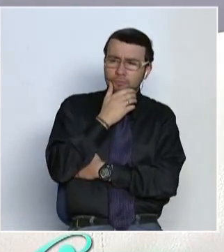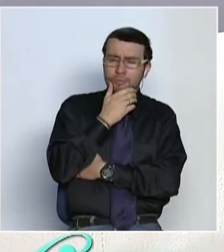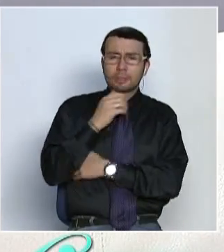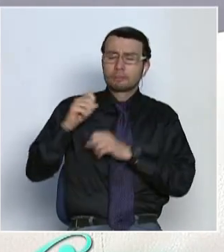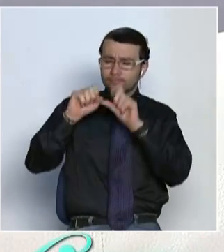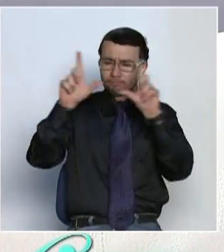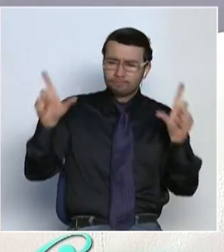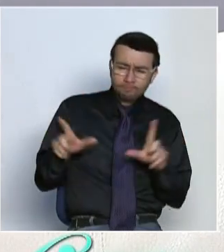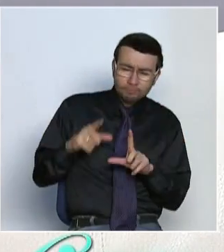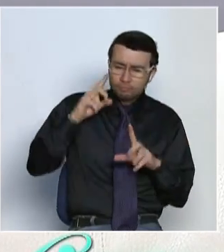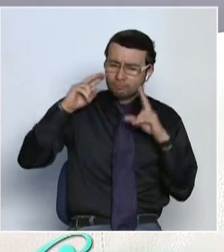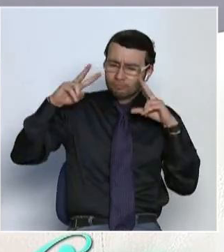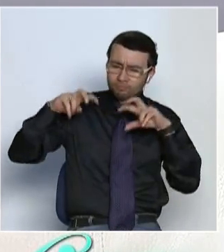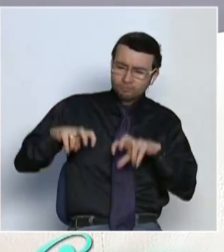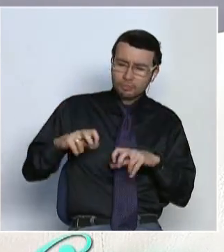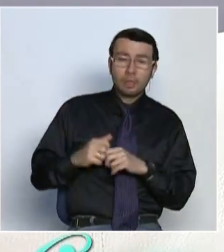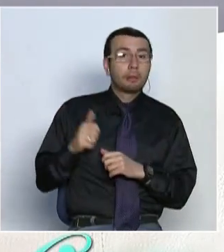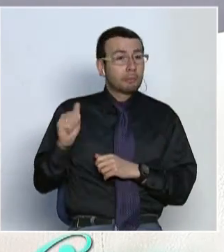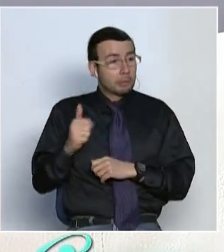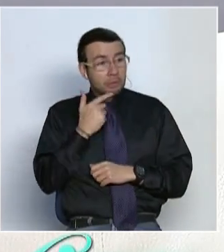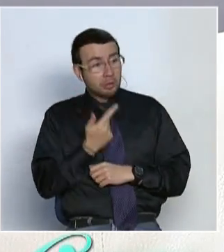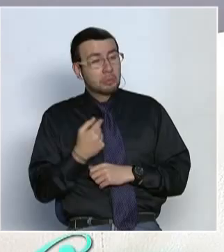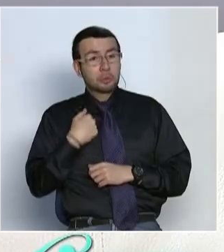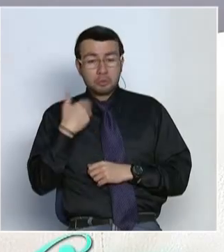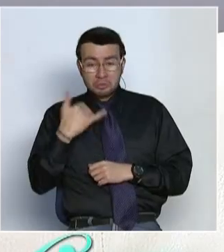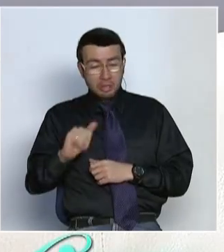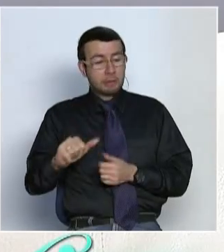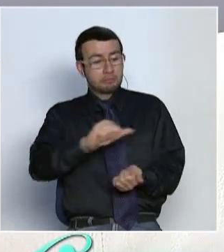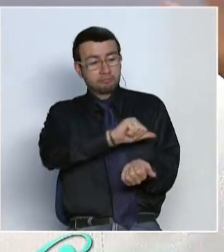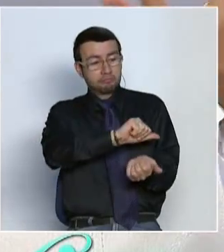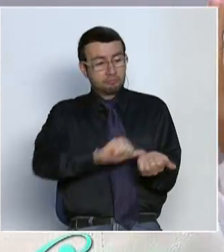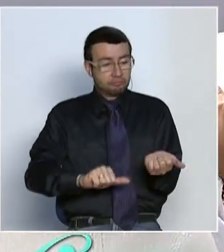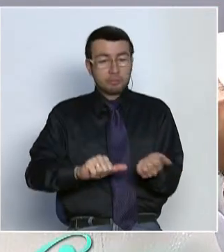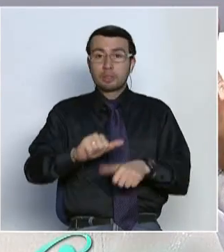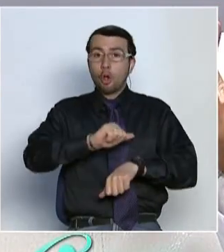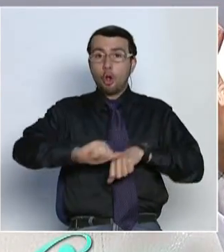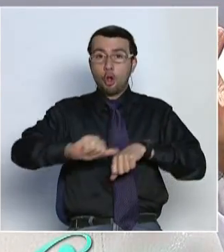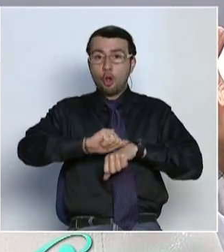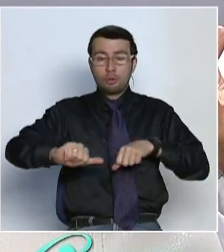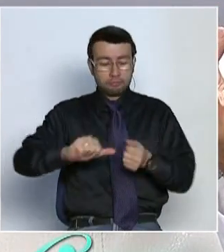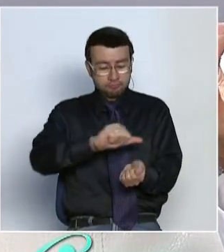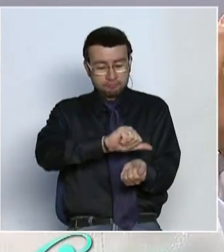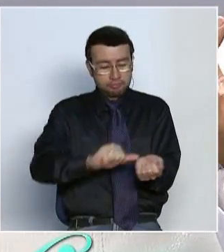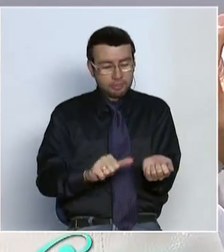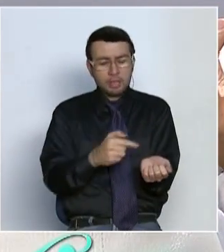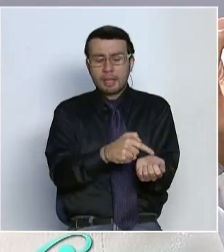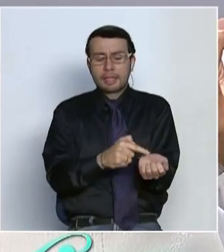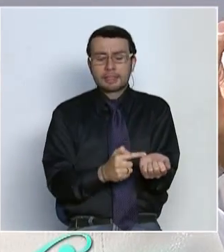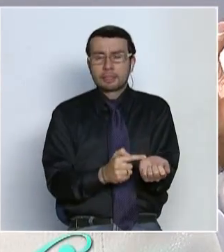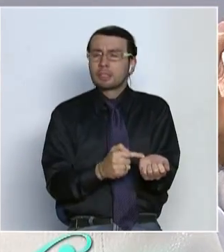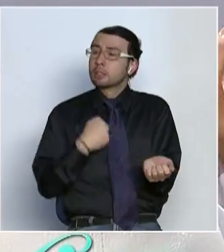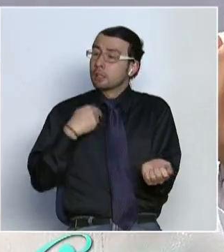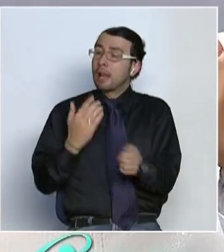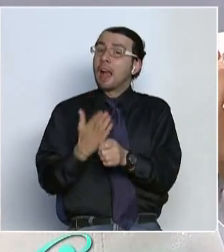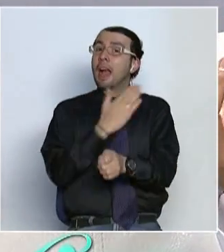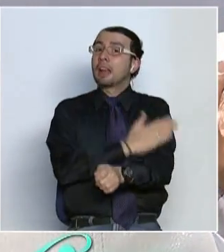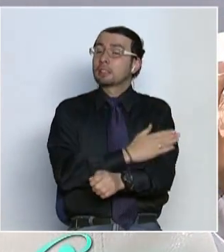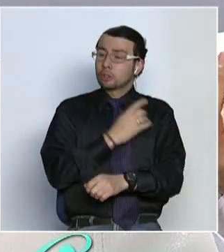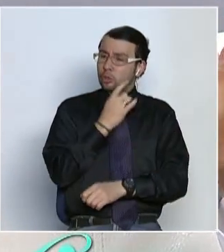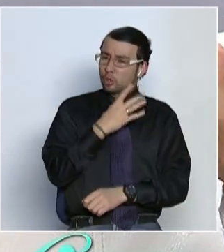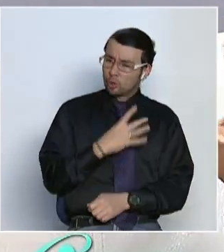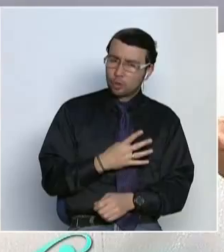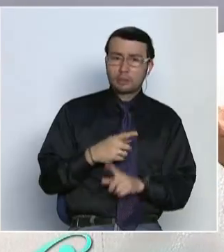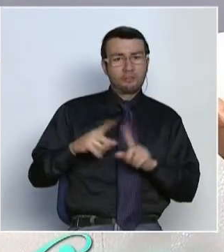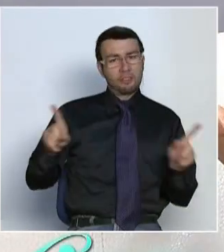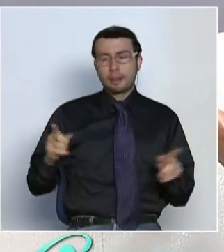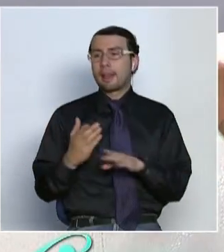estudio. Pero ella dice, ya me operaron el túnel carpiano. Ese dolor que yo tenía ya en esa época, hace 3 años, es diferente